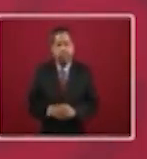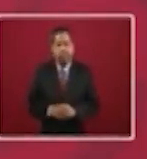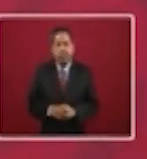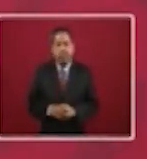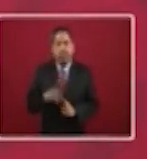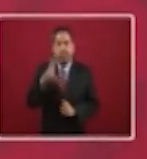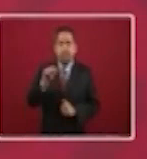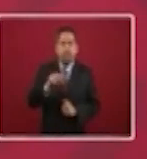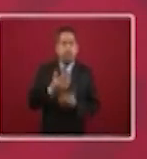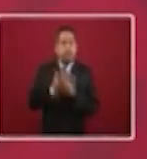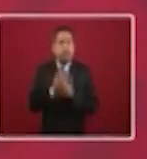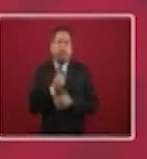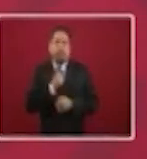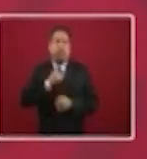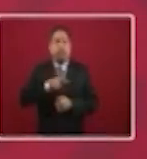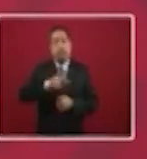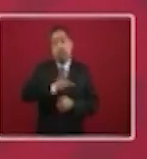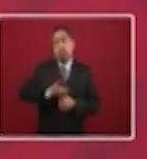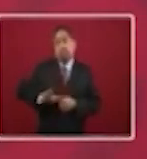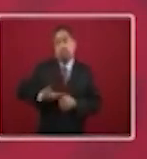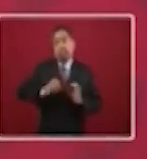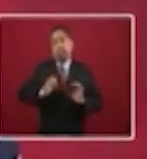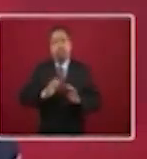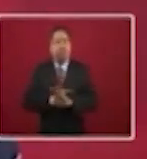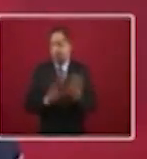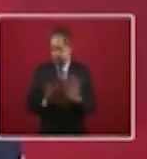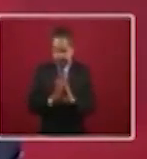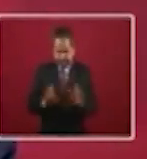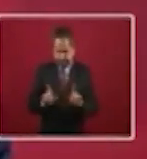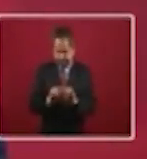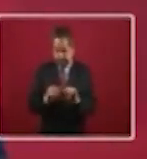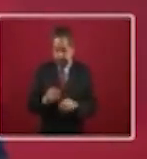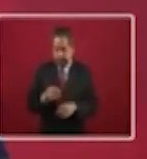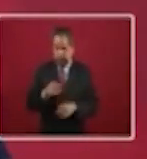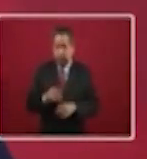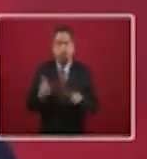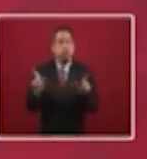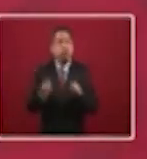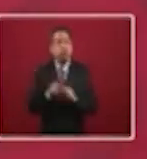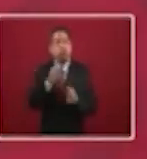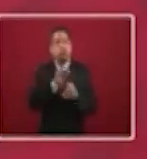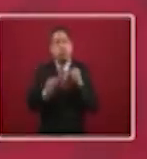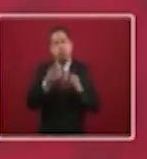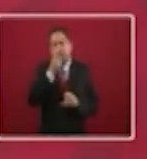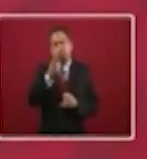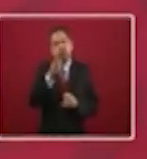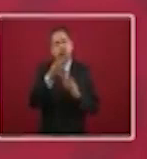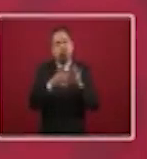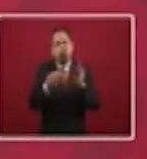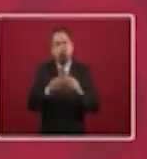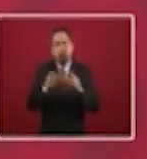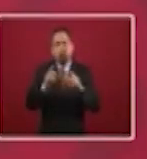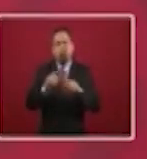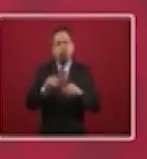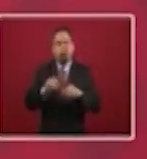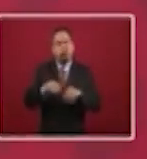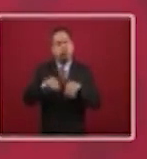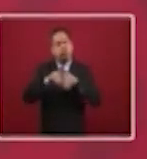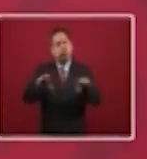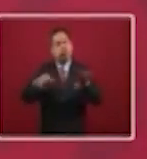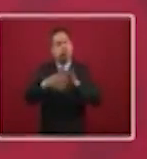4 le gustaba nueva york y cuando le tocó a yocsina prestada nueva york en la asamblea general de naciones unidos